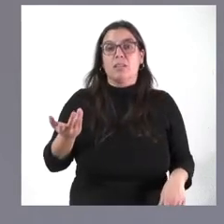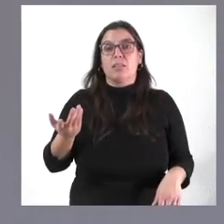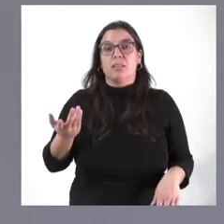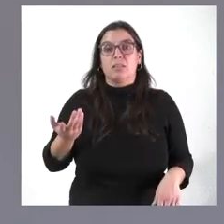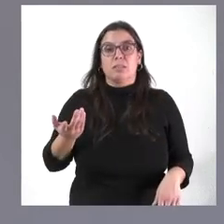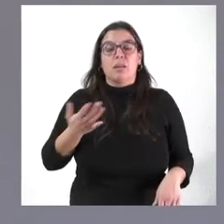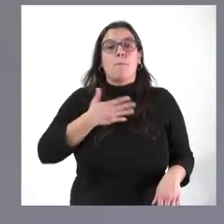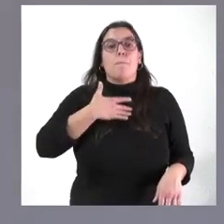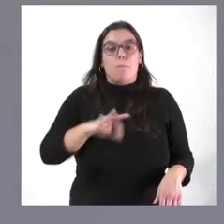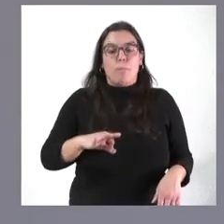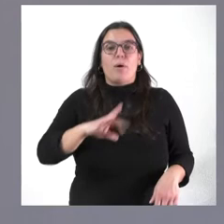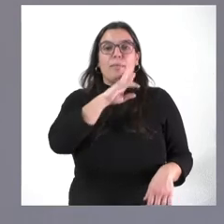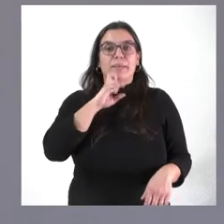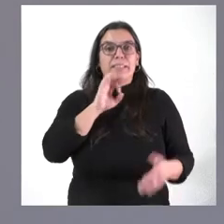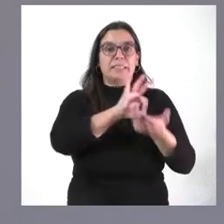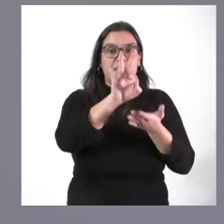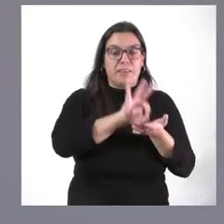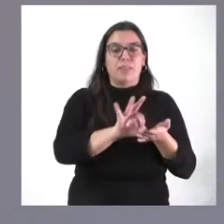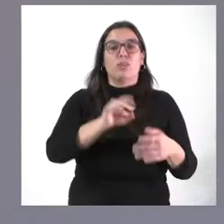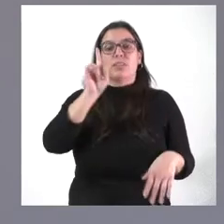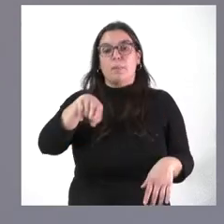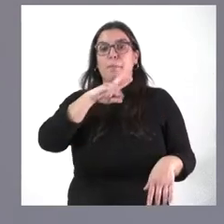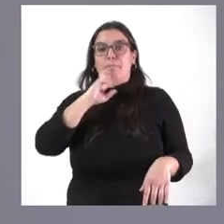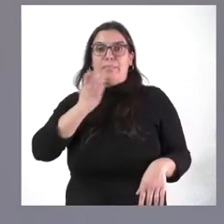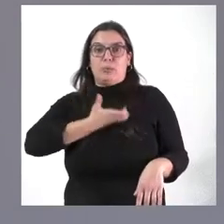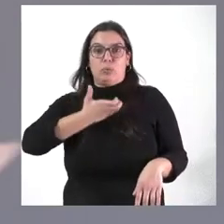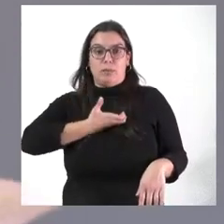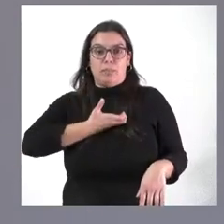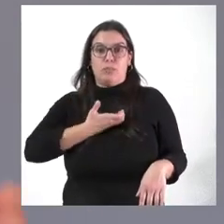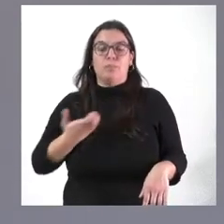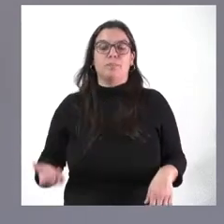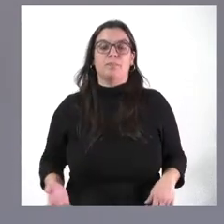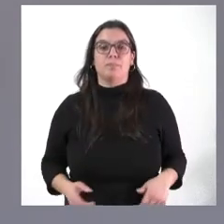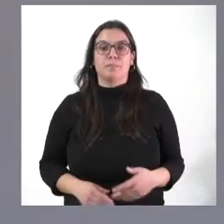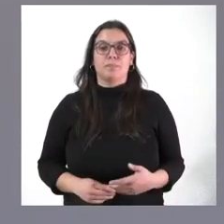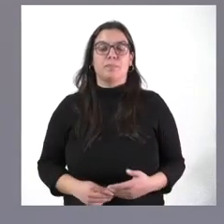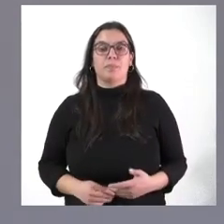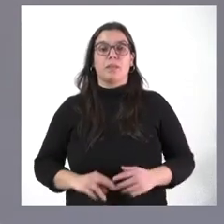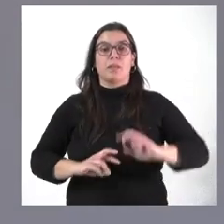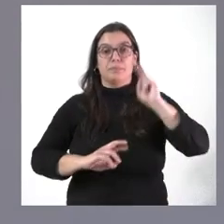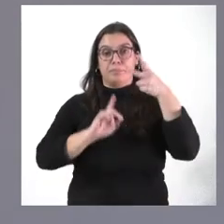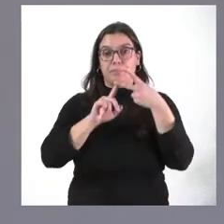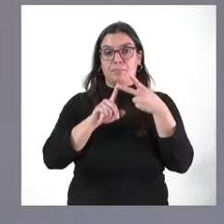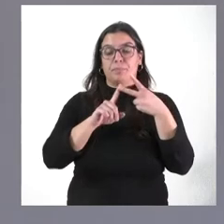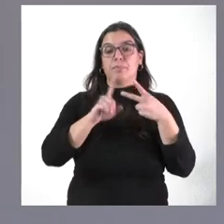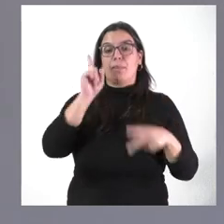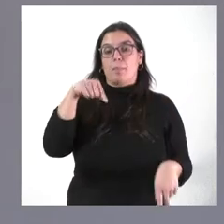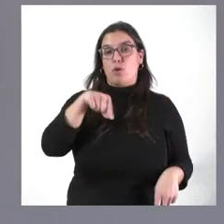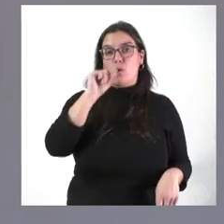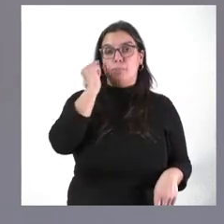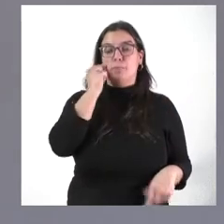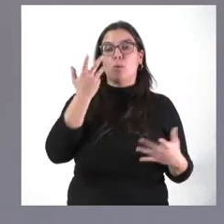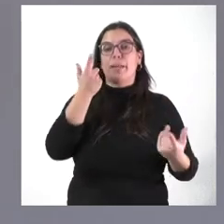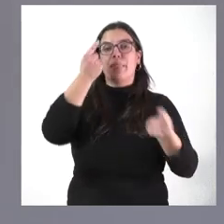de mantener servicios en los municipios y de mantener ayuntamientos sin secretarios una segunda cuestión que hemos conocido también hoy son los datos